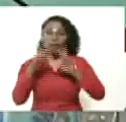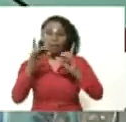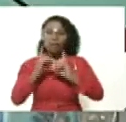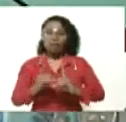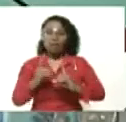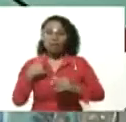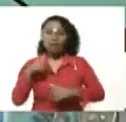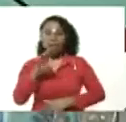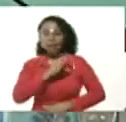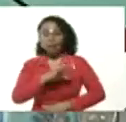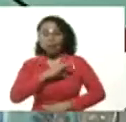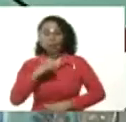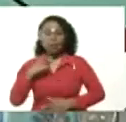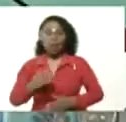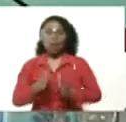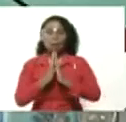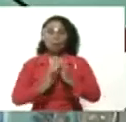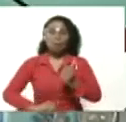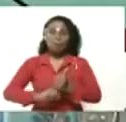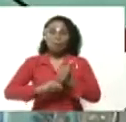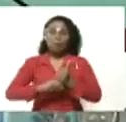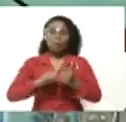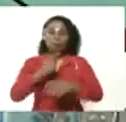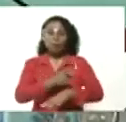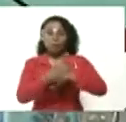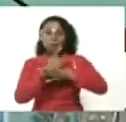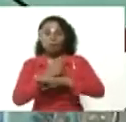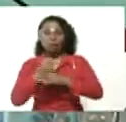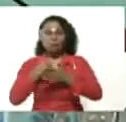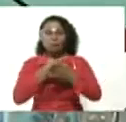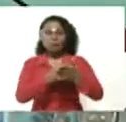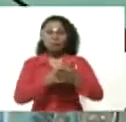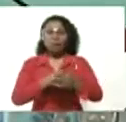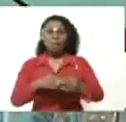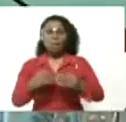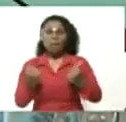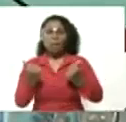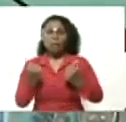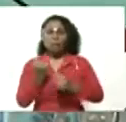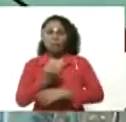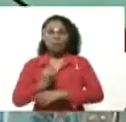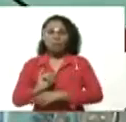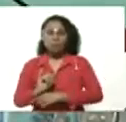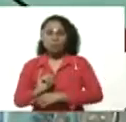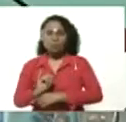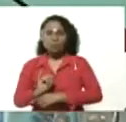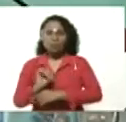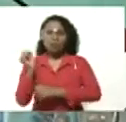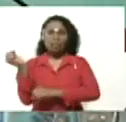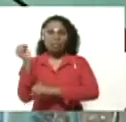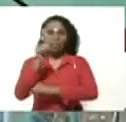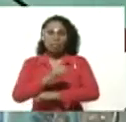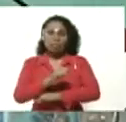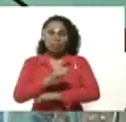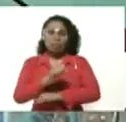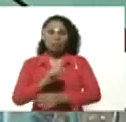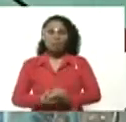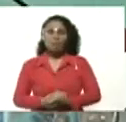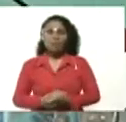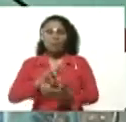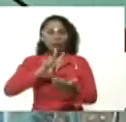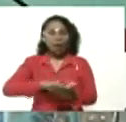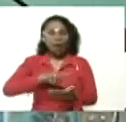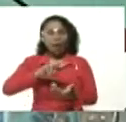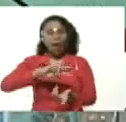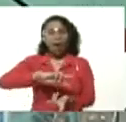favor de las mayorías. La lucha armada ha desaparecido en la izquierda desde la caída de la Unión Soviética. Al revés,